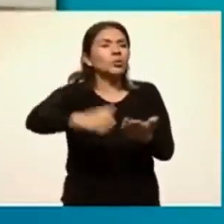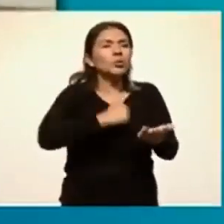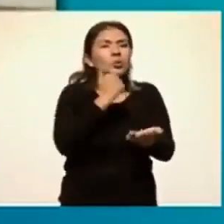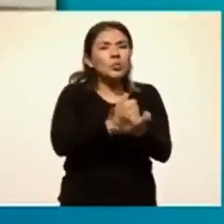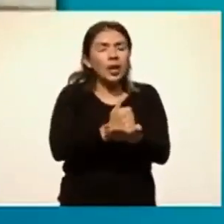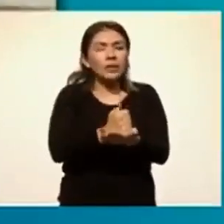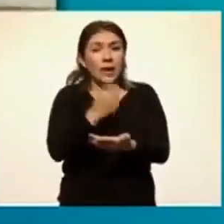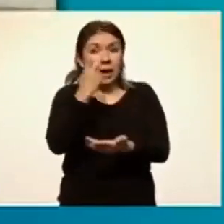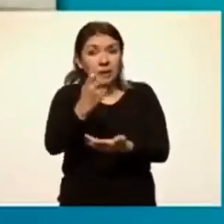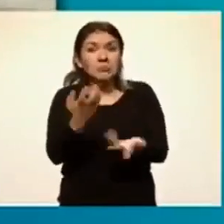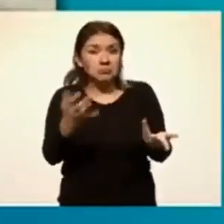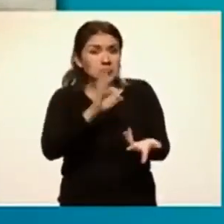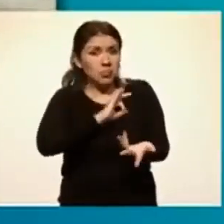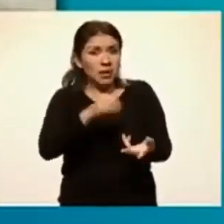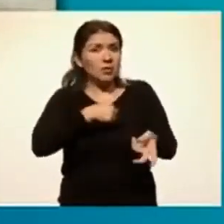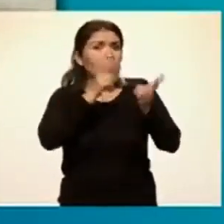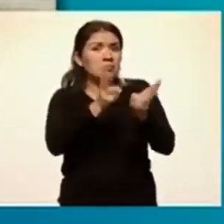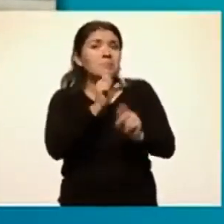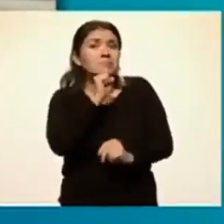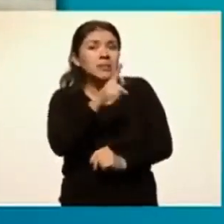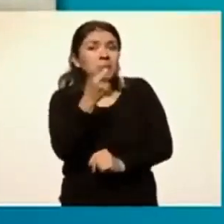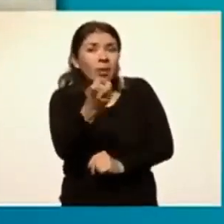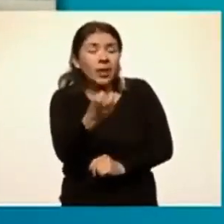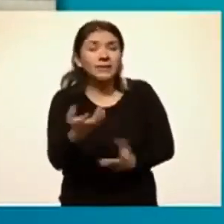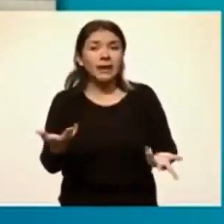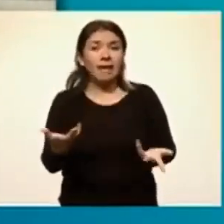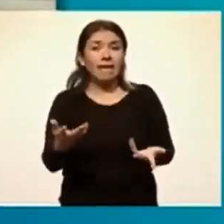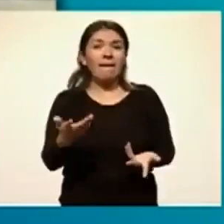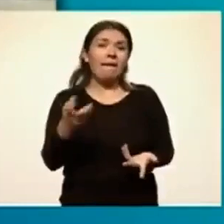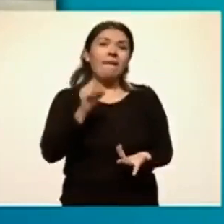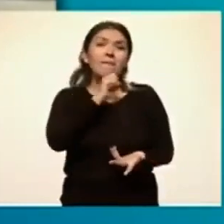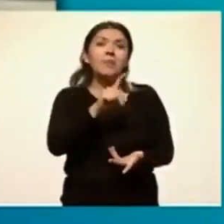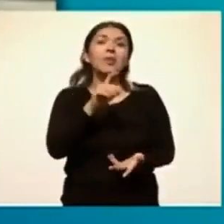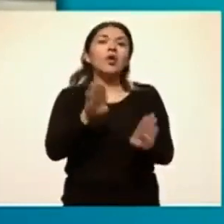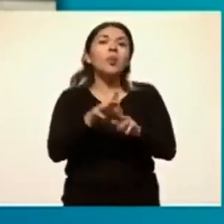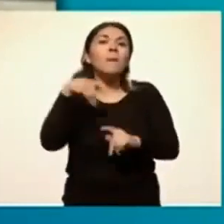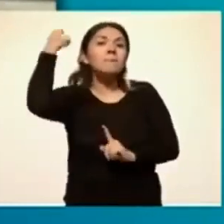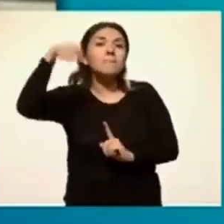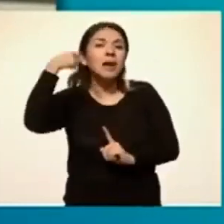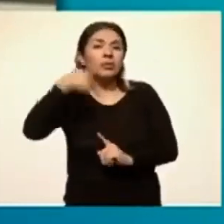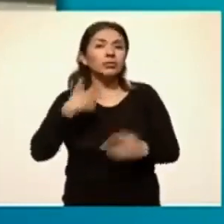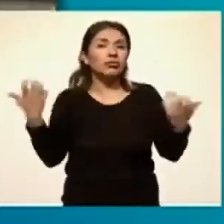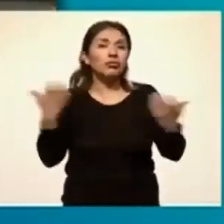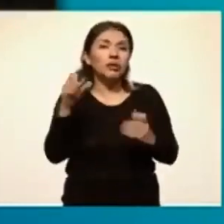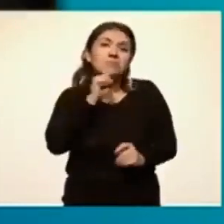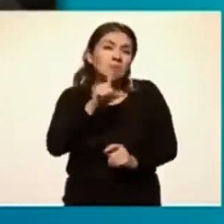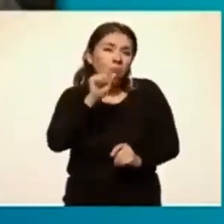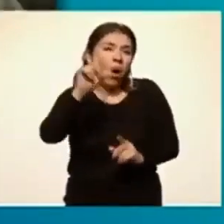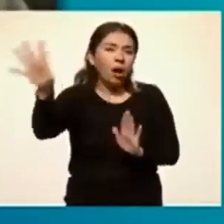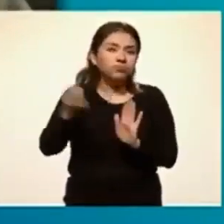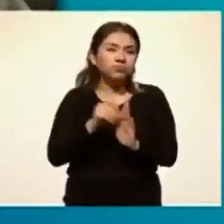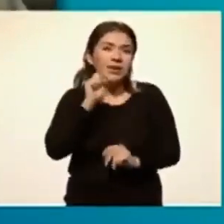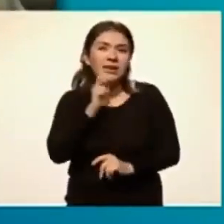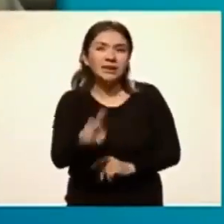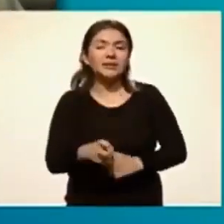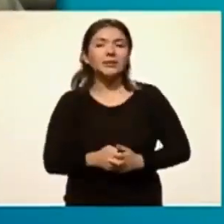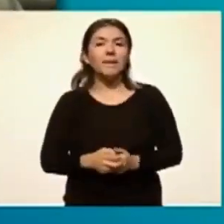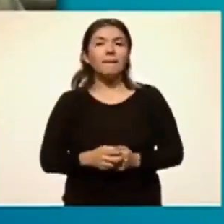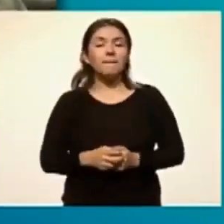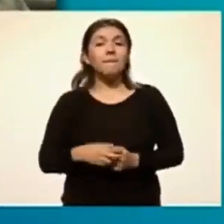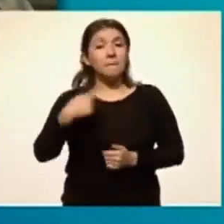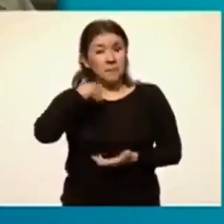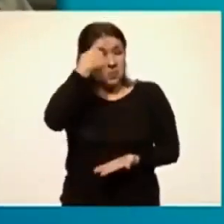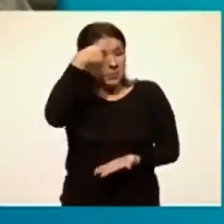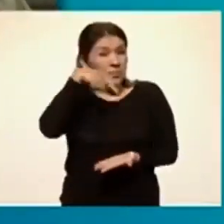ciudades, y tal vez poder hacer algo con eso, y tal vez de eso tratan las películas que estoy haciendo, ¿no? Yo creo que